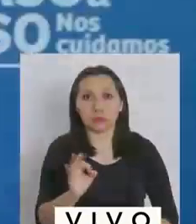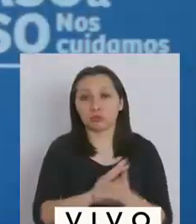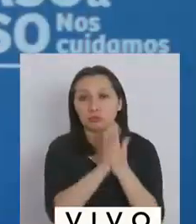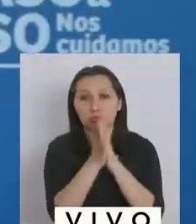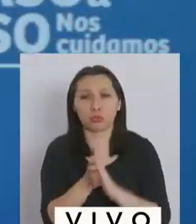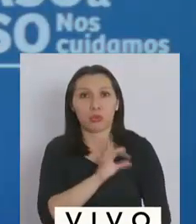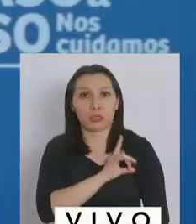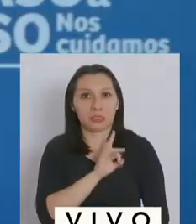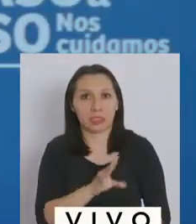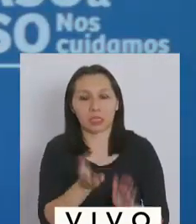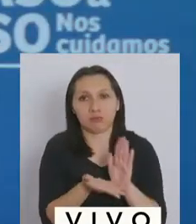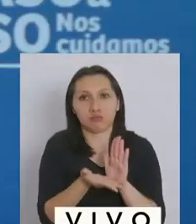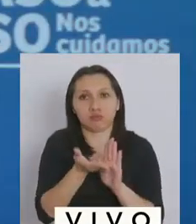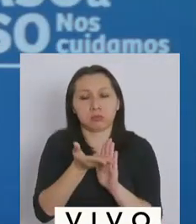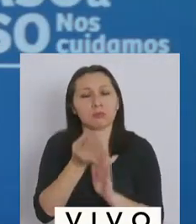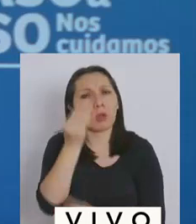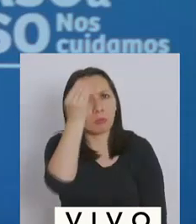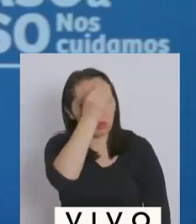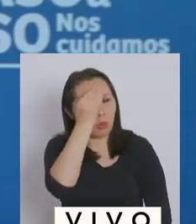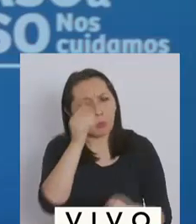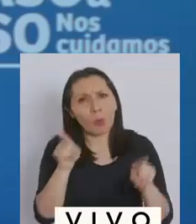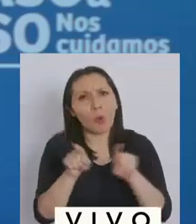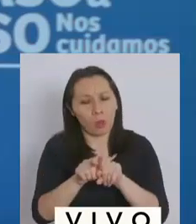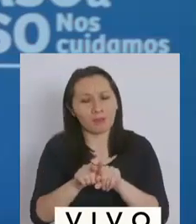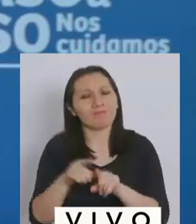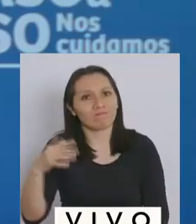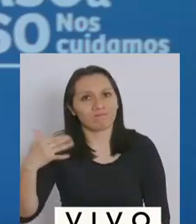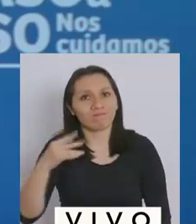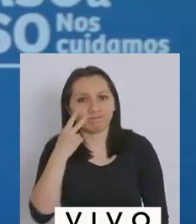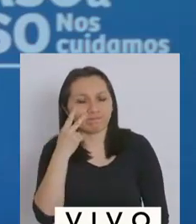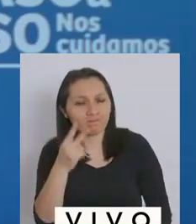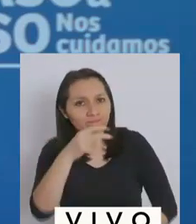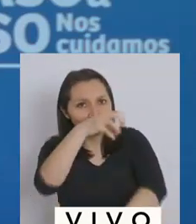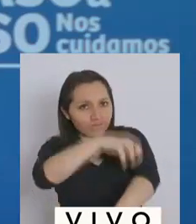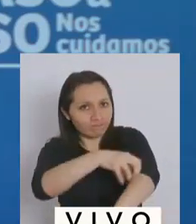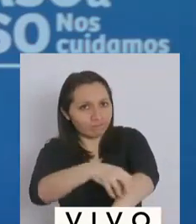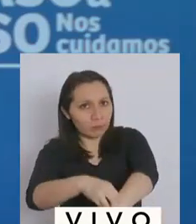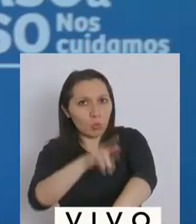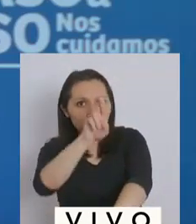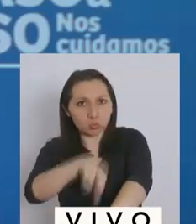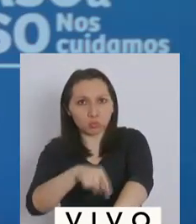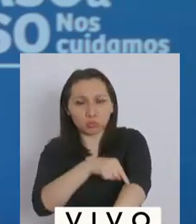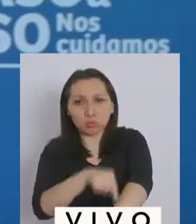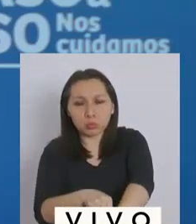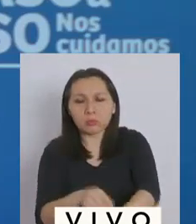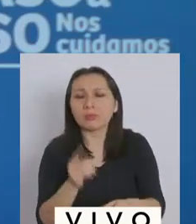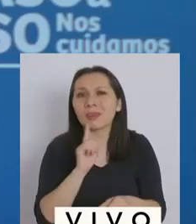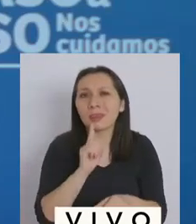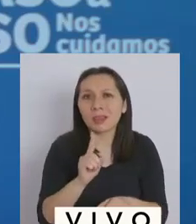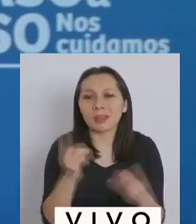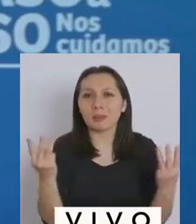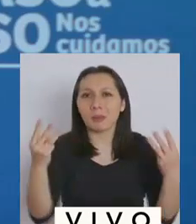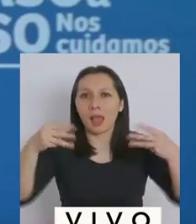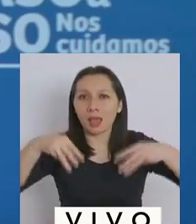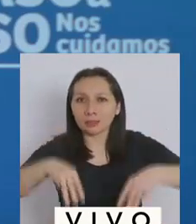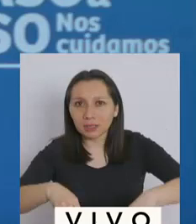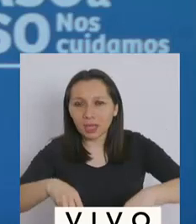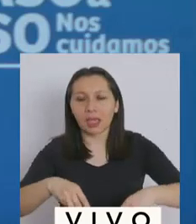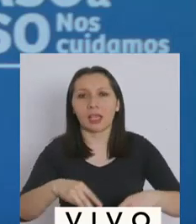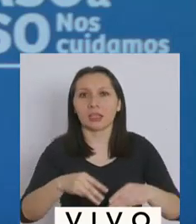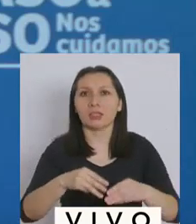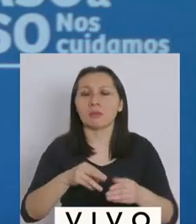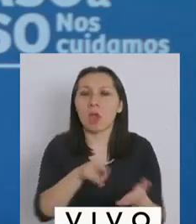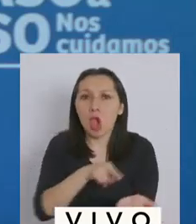el país. Siguen preocupándonos en forma muy importante las regiones del sur, particularmente Magallanes,